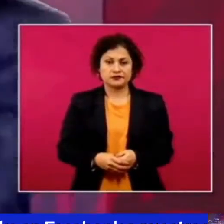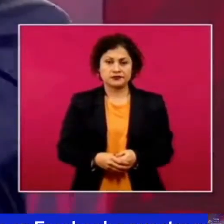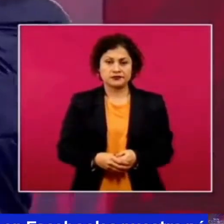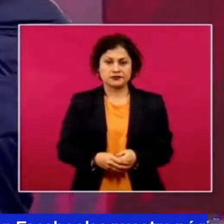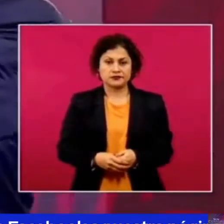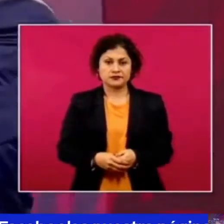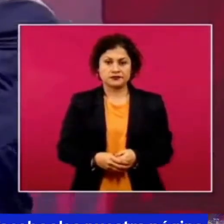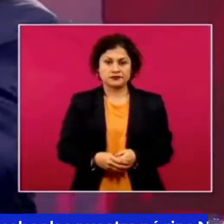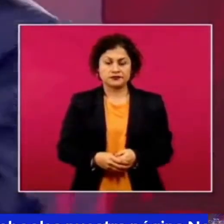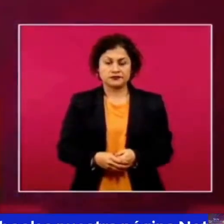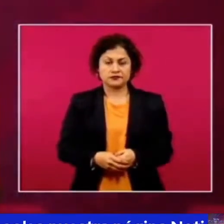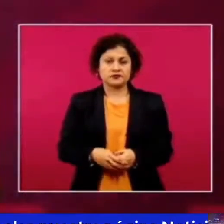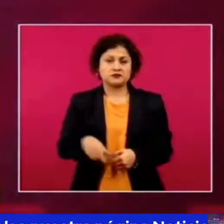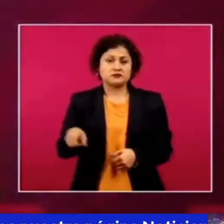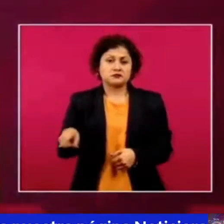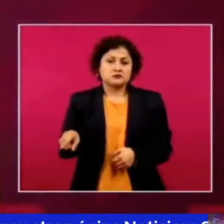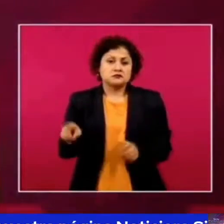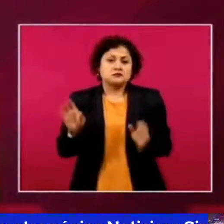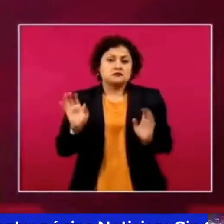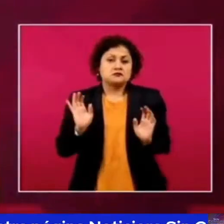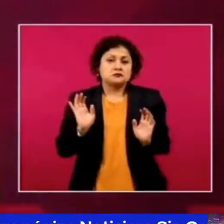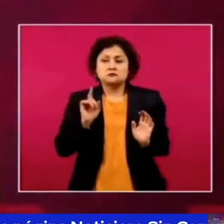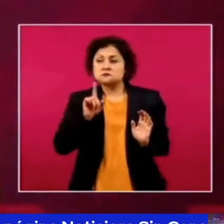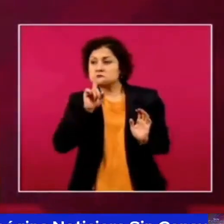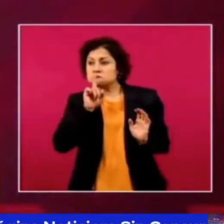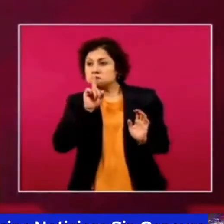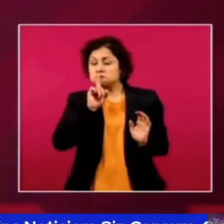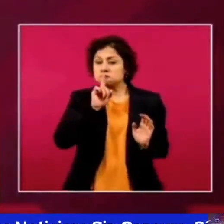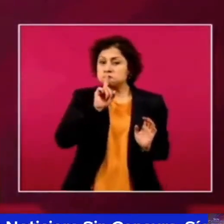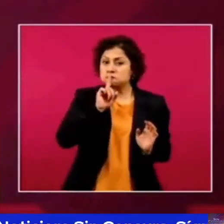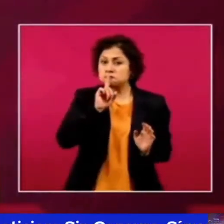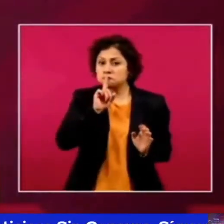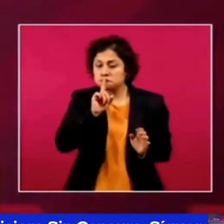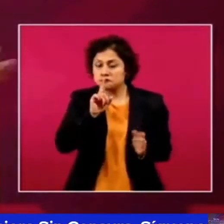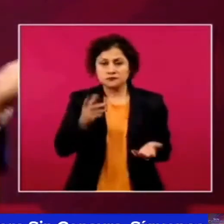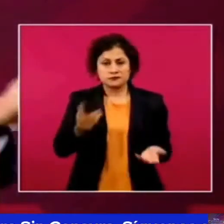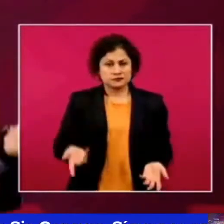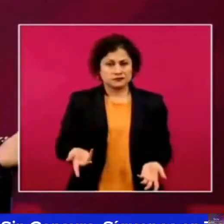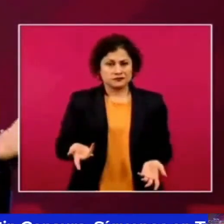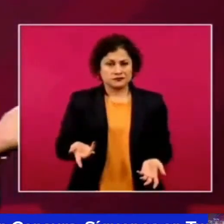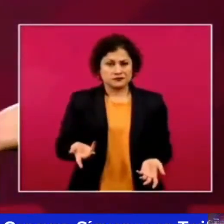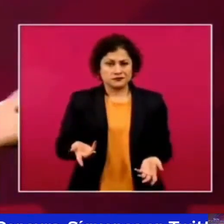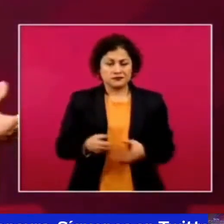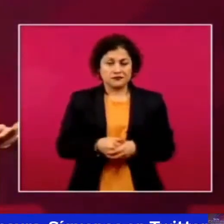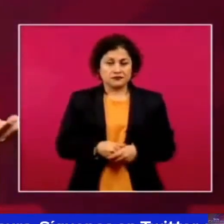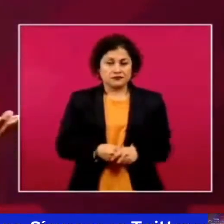Está ahí de florero, de adorno. ¿Qué juez